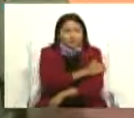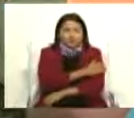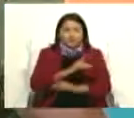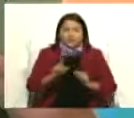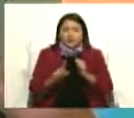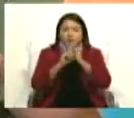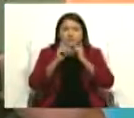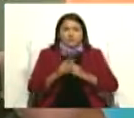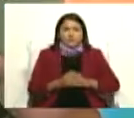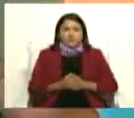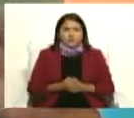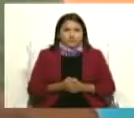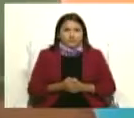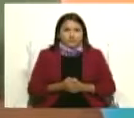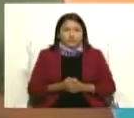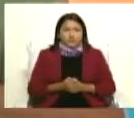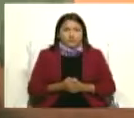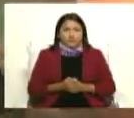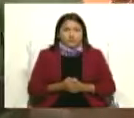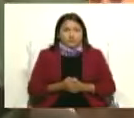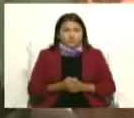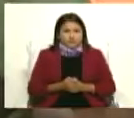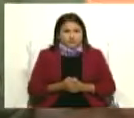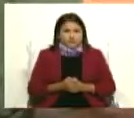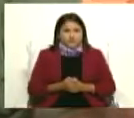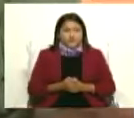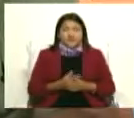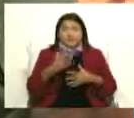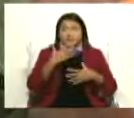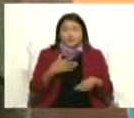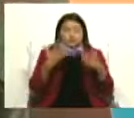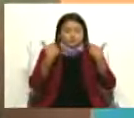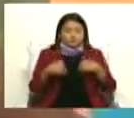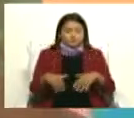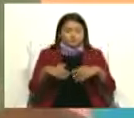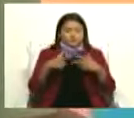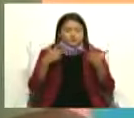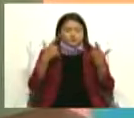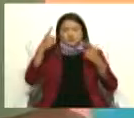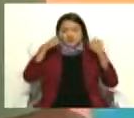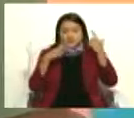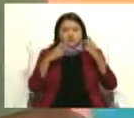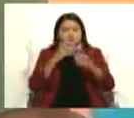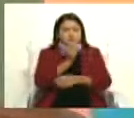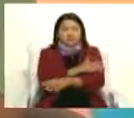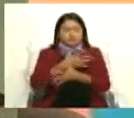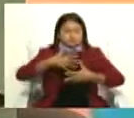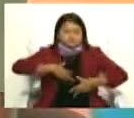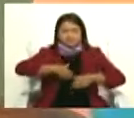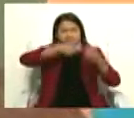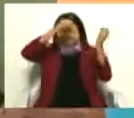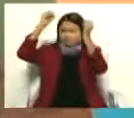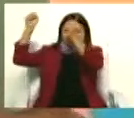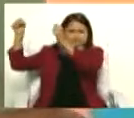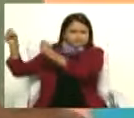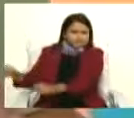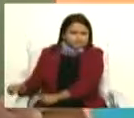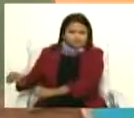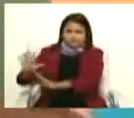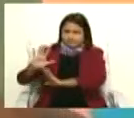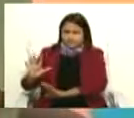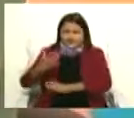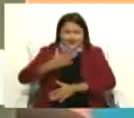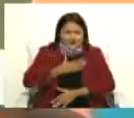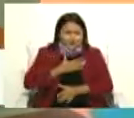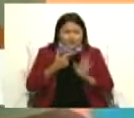un tema que va más allá de los partidos. Esto es un tema de quitarnos la franela y la gorra de los partidos y ponernos todas y todos la de Venezuela. No es un tema para dividirnos, es un tema